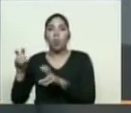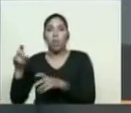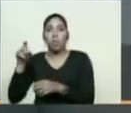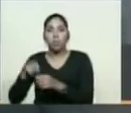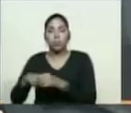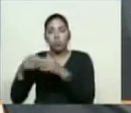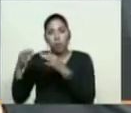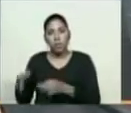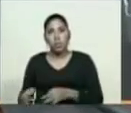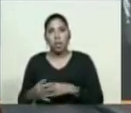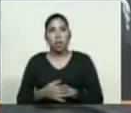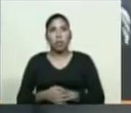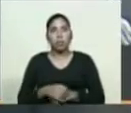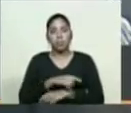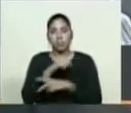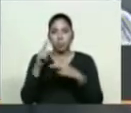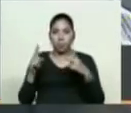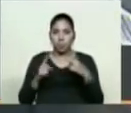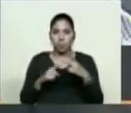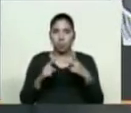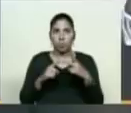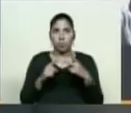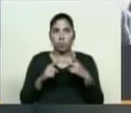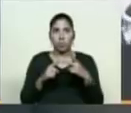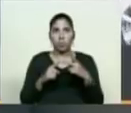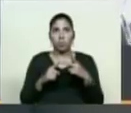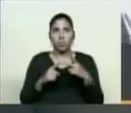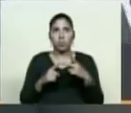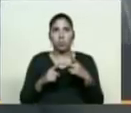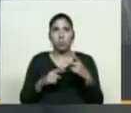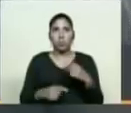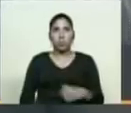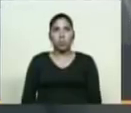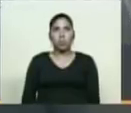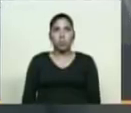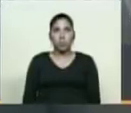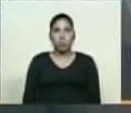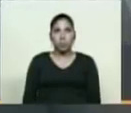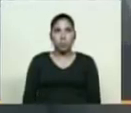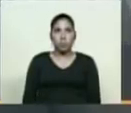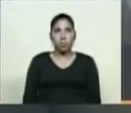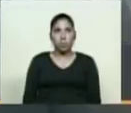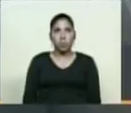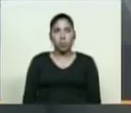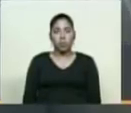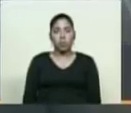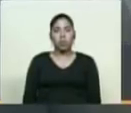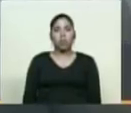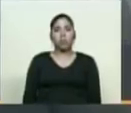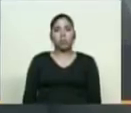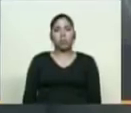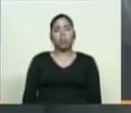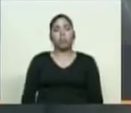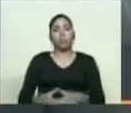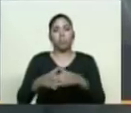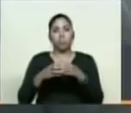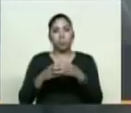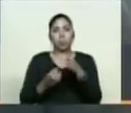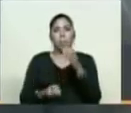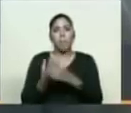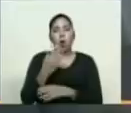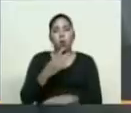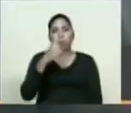inscripción. La otra pregunta tiene que ver, cuando se formalizó el movimiento Somos Venezuela ante el poder electoral, muchas